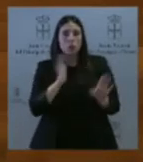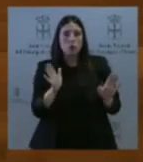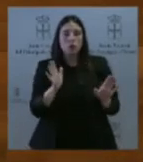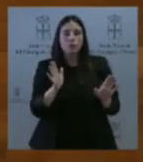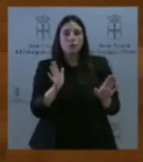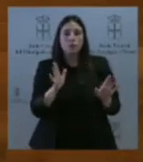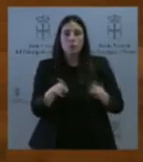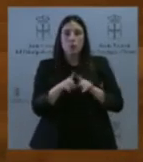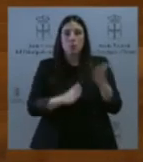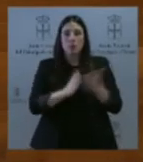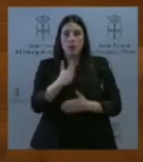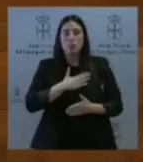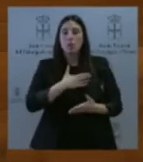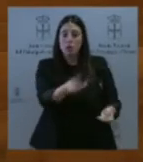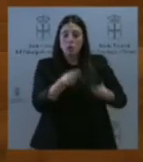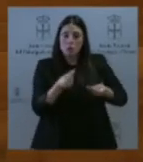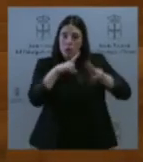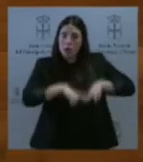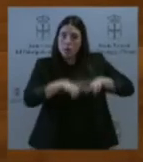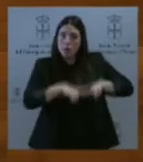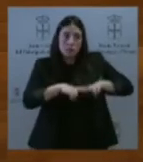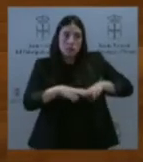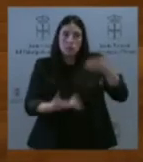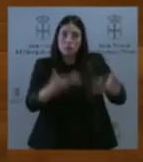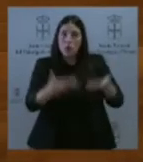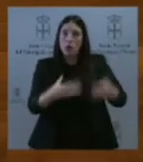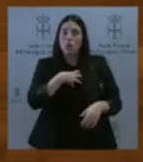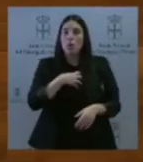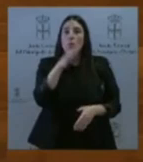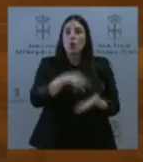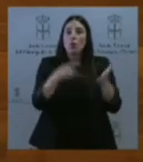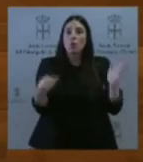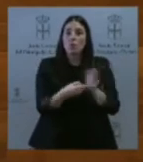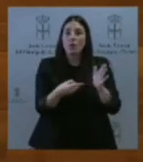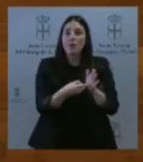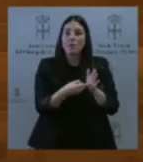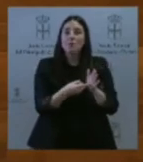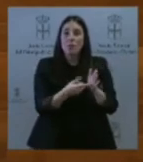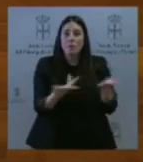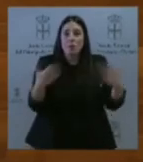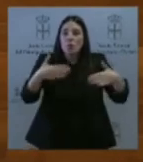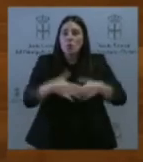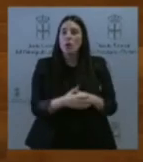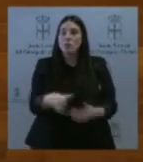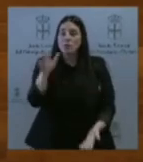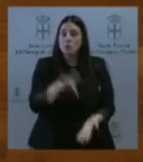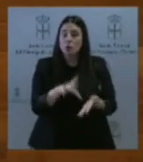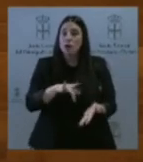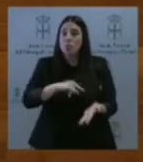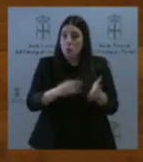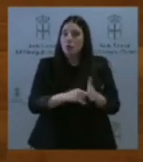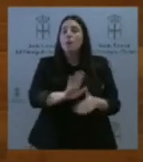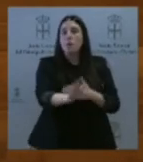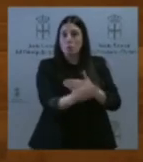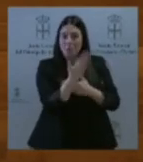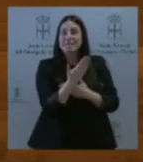de Patrimonio, pueda valorar porque no hay un proyecto concreto que podamos valorar. En el momento que se presente un proyecto concreto con todo lo